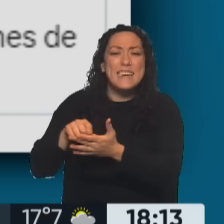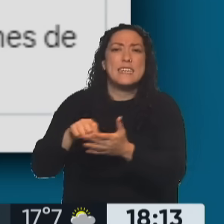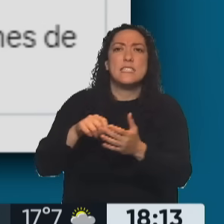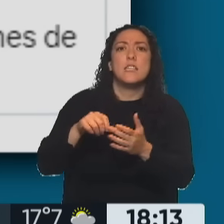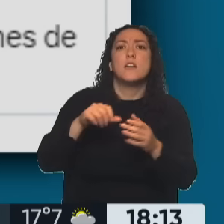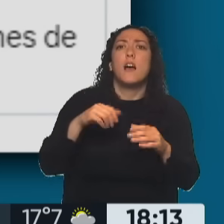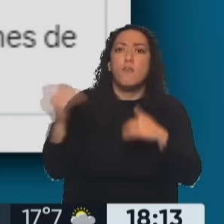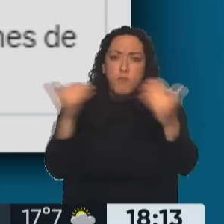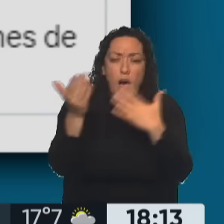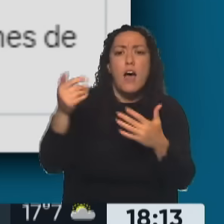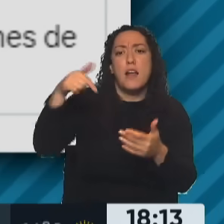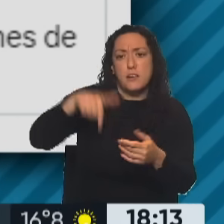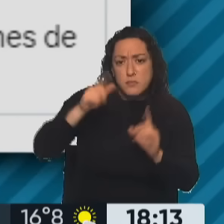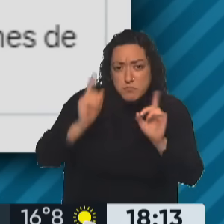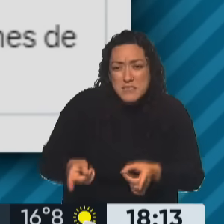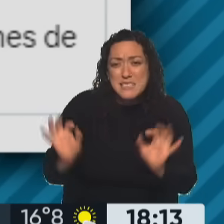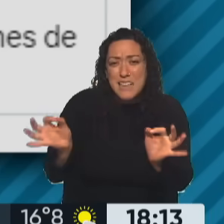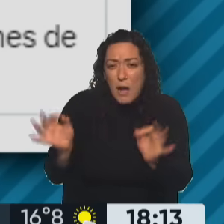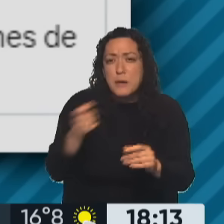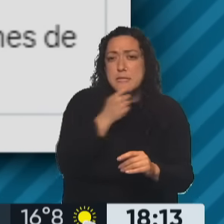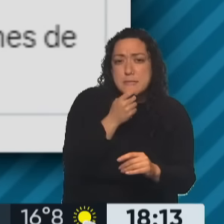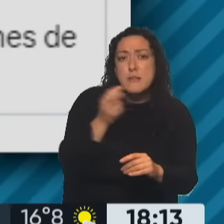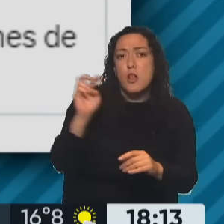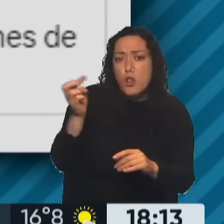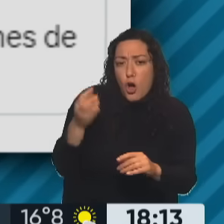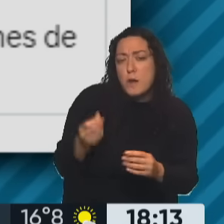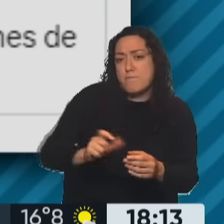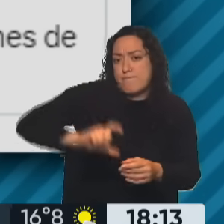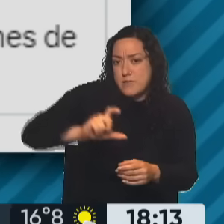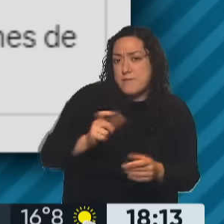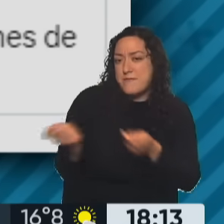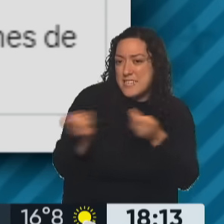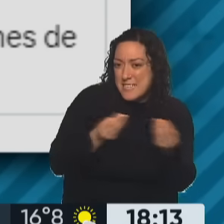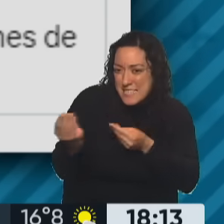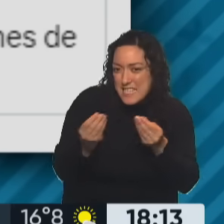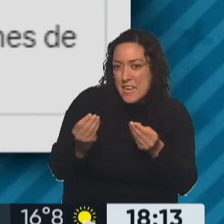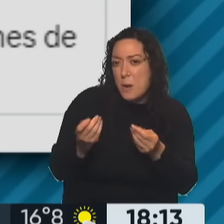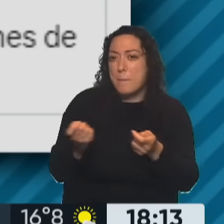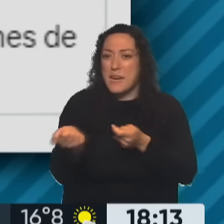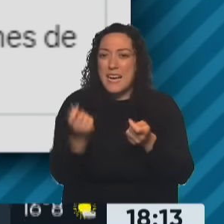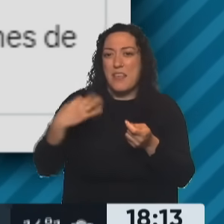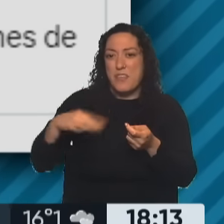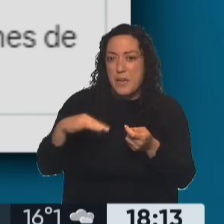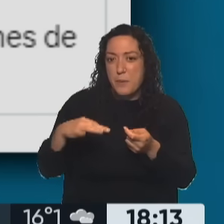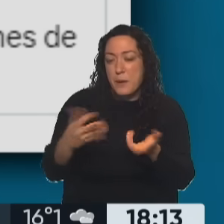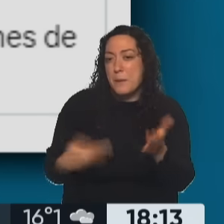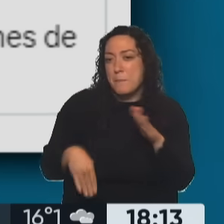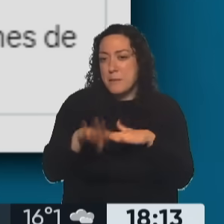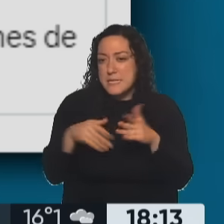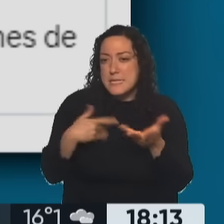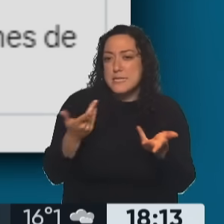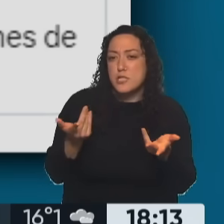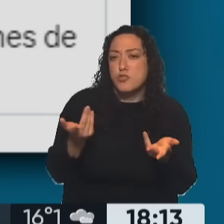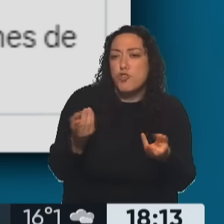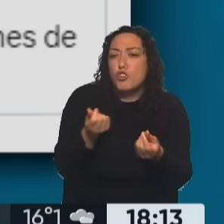exterior que sin un monto de dólares significativo para controlar el financiero, la maxi deva no sirve. Y desde el